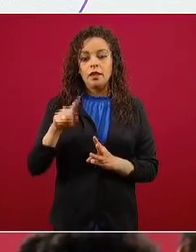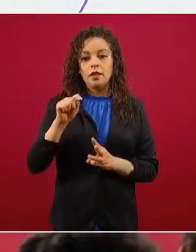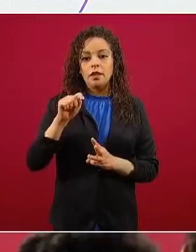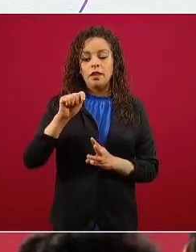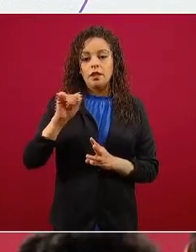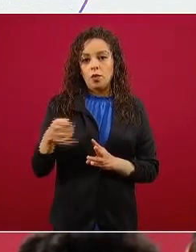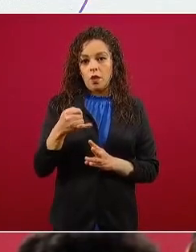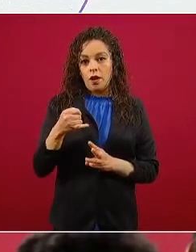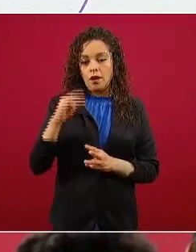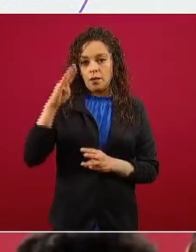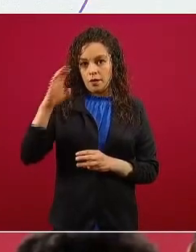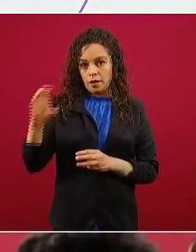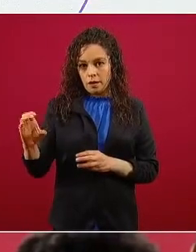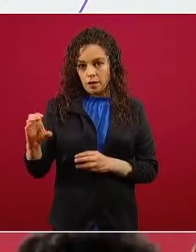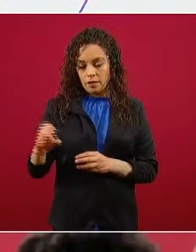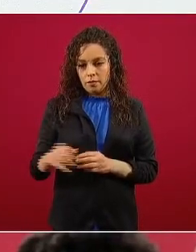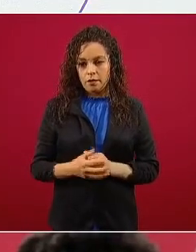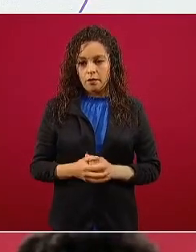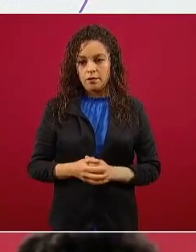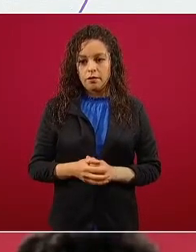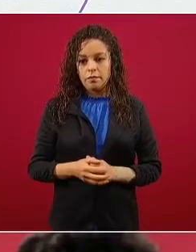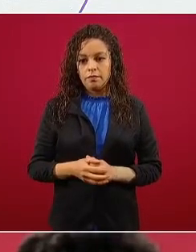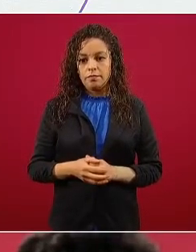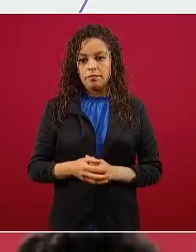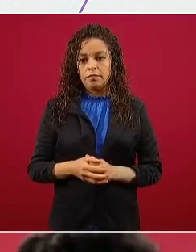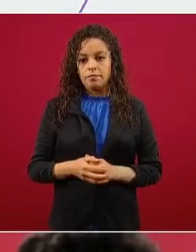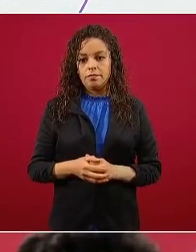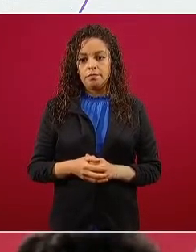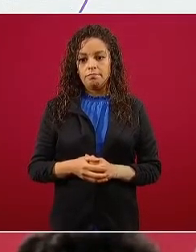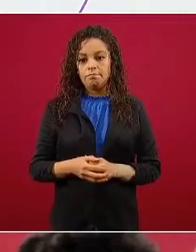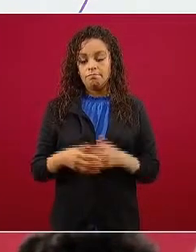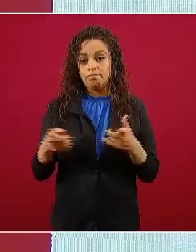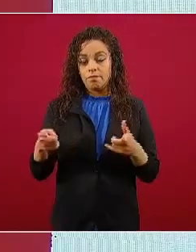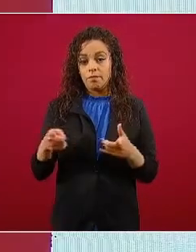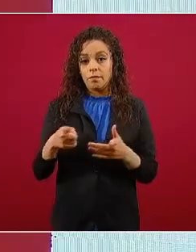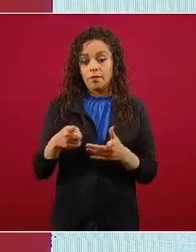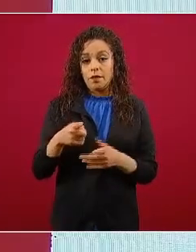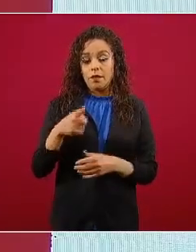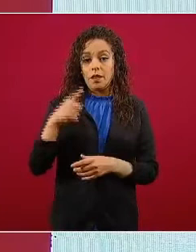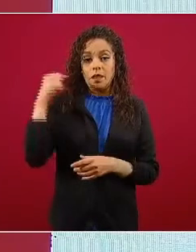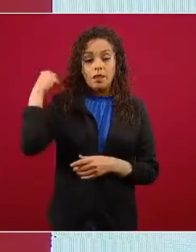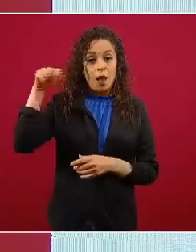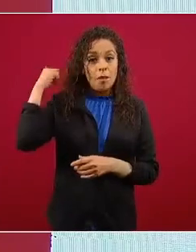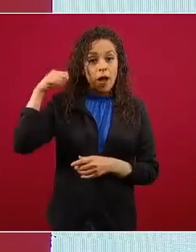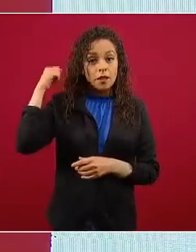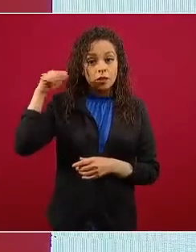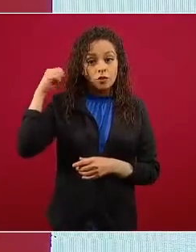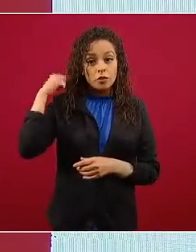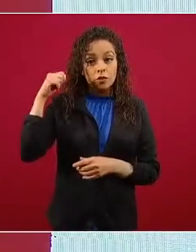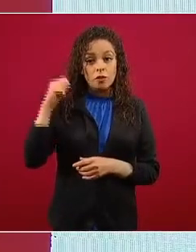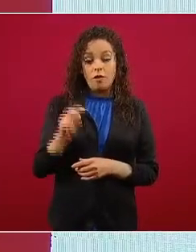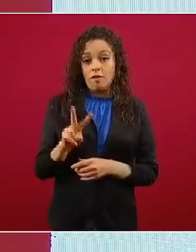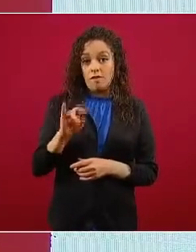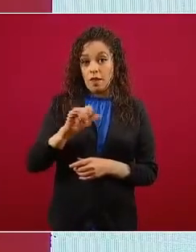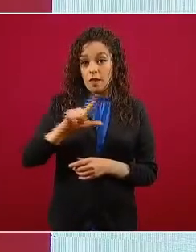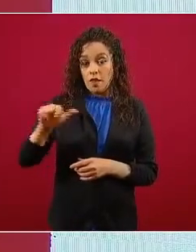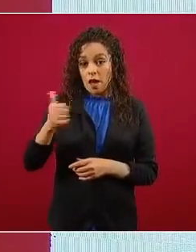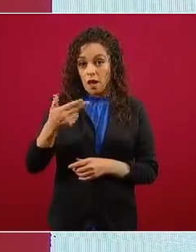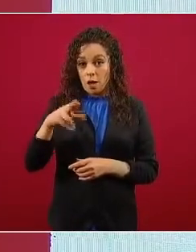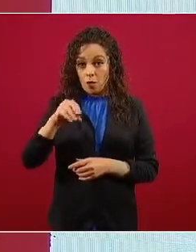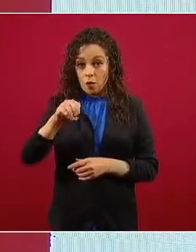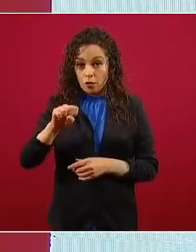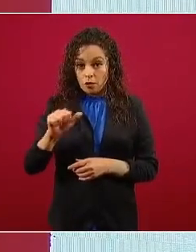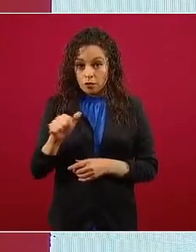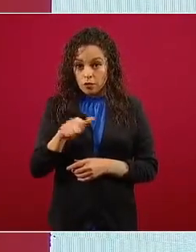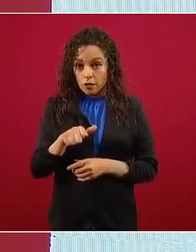Son las zonas en este momento más involucradas. Y en Tabasco es Villahermosa, Tabasco, con un